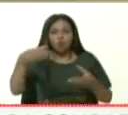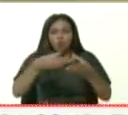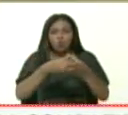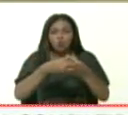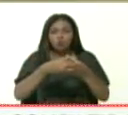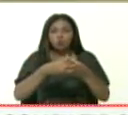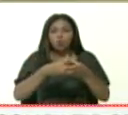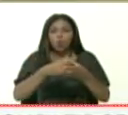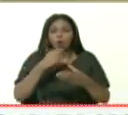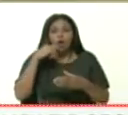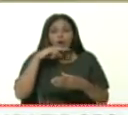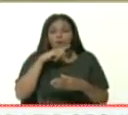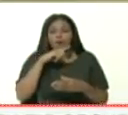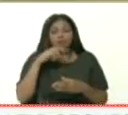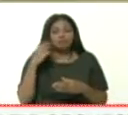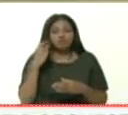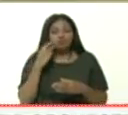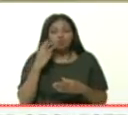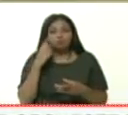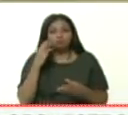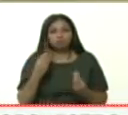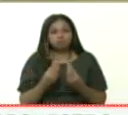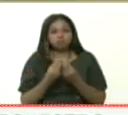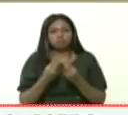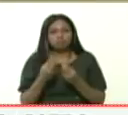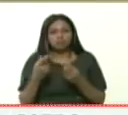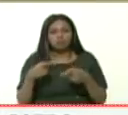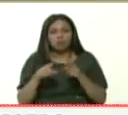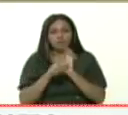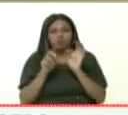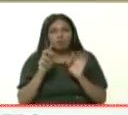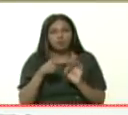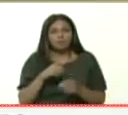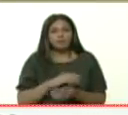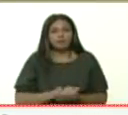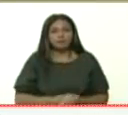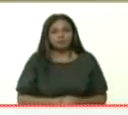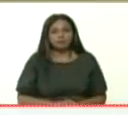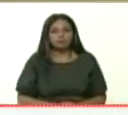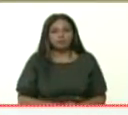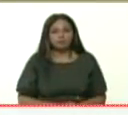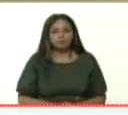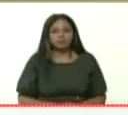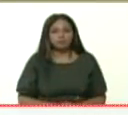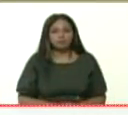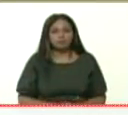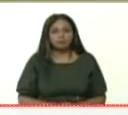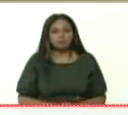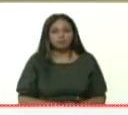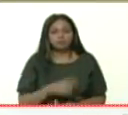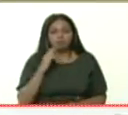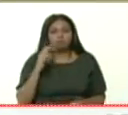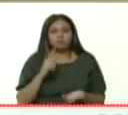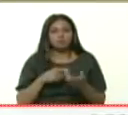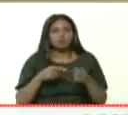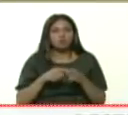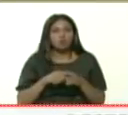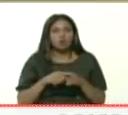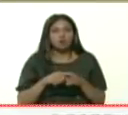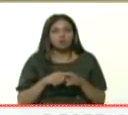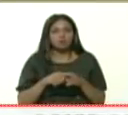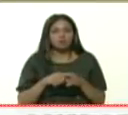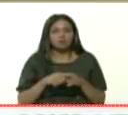y con Juan Guaidó. Ahí está tu titán, Iván Duque. Ahí está tu titán. Será tu